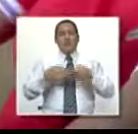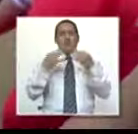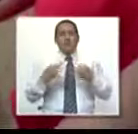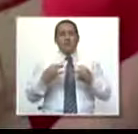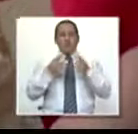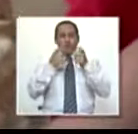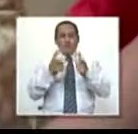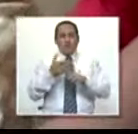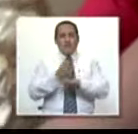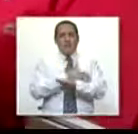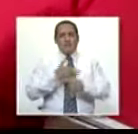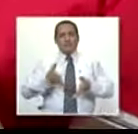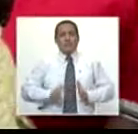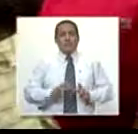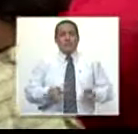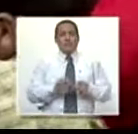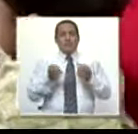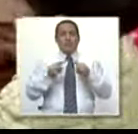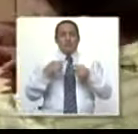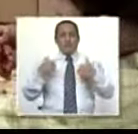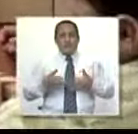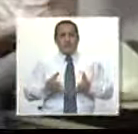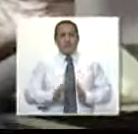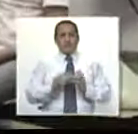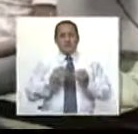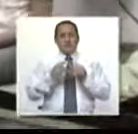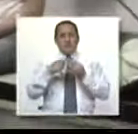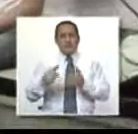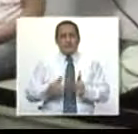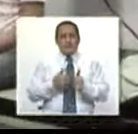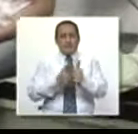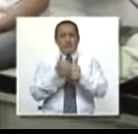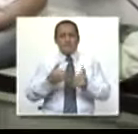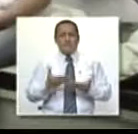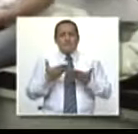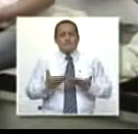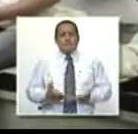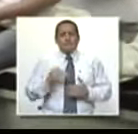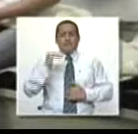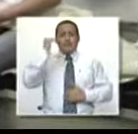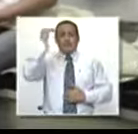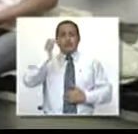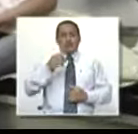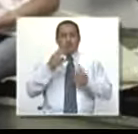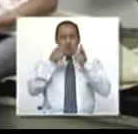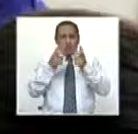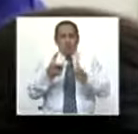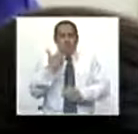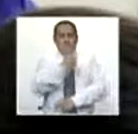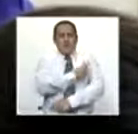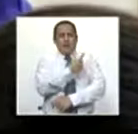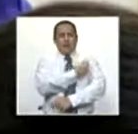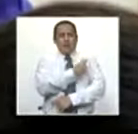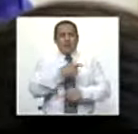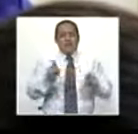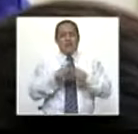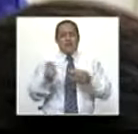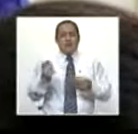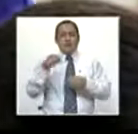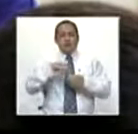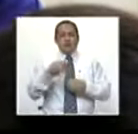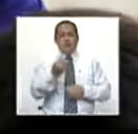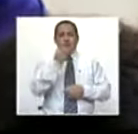controles prenatales y una vez nacidos con los seguimientos de peso y talla control de vacunas e inclus